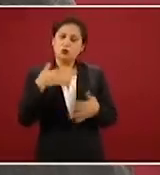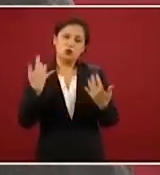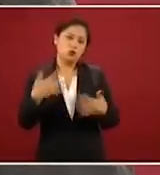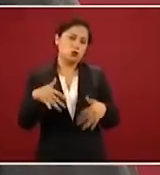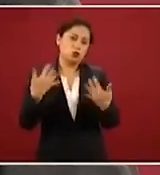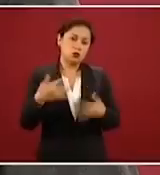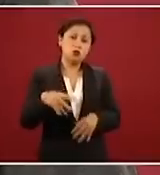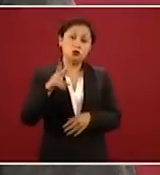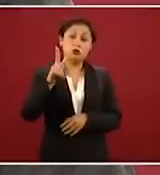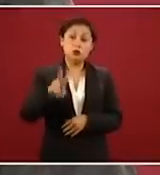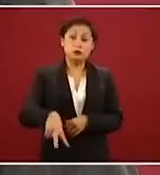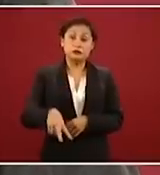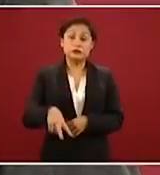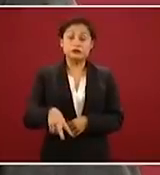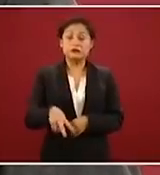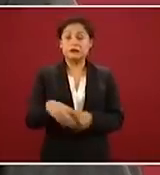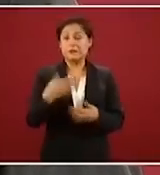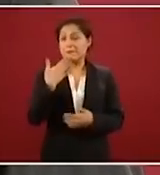el sentir eso,